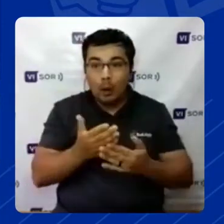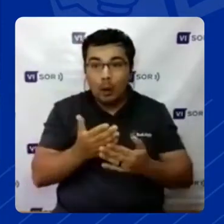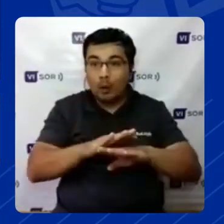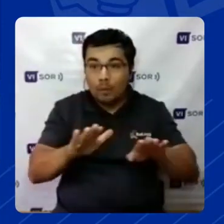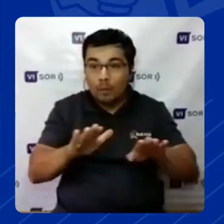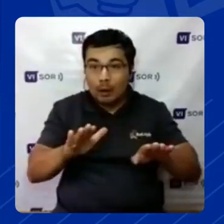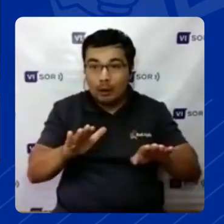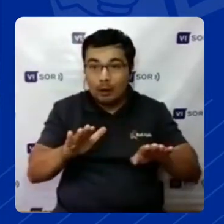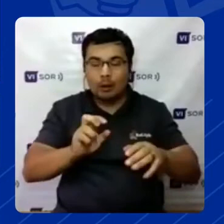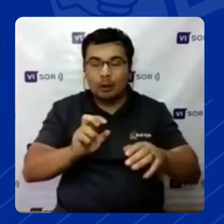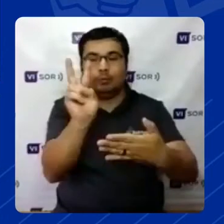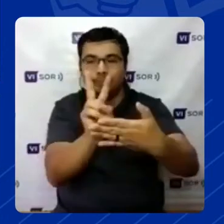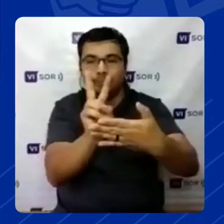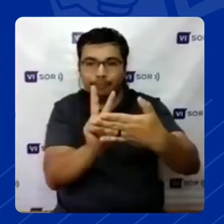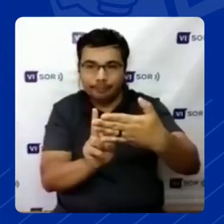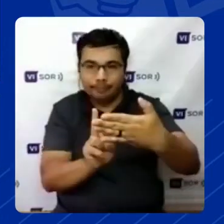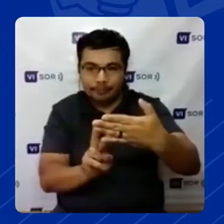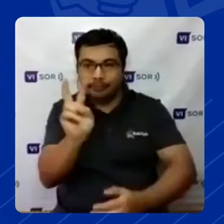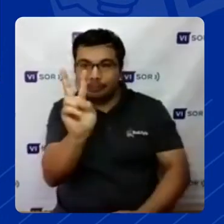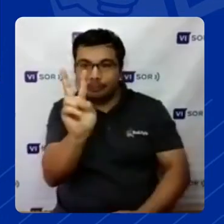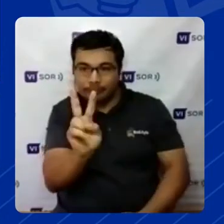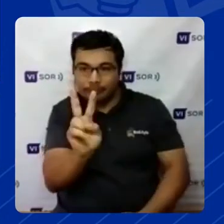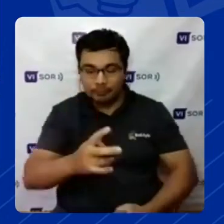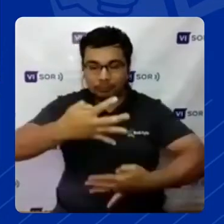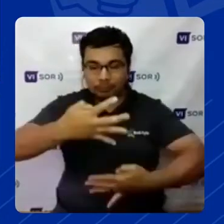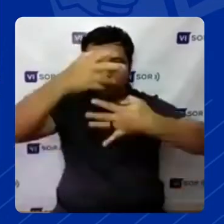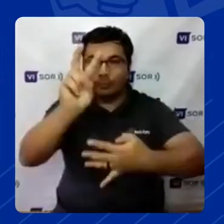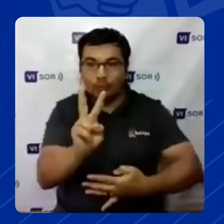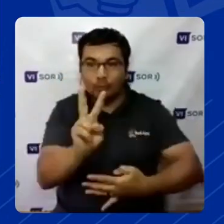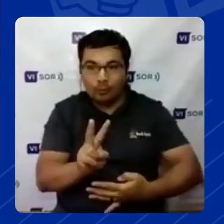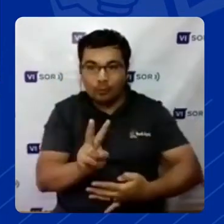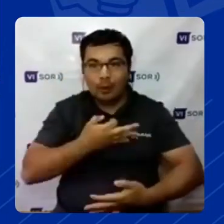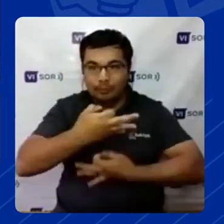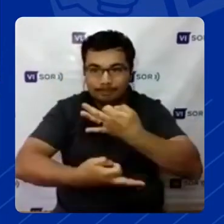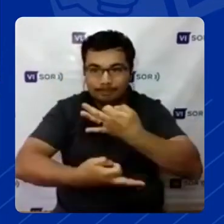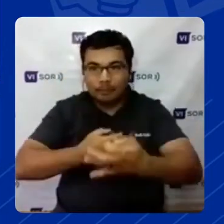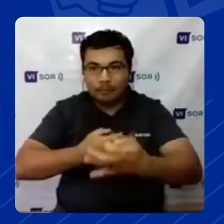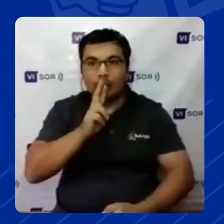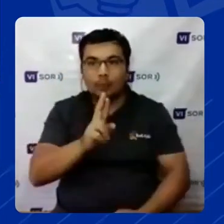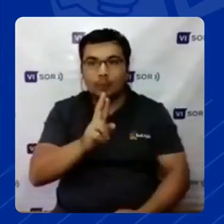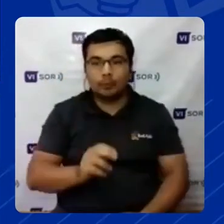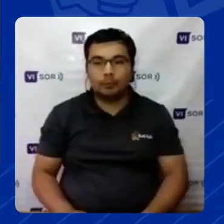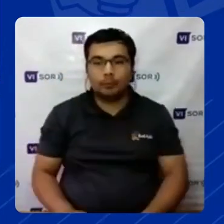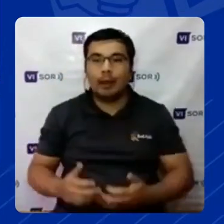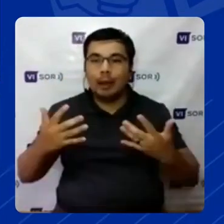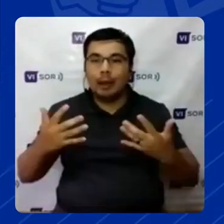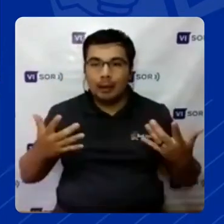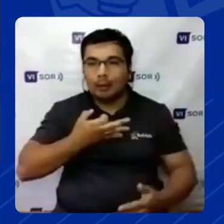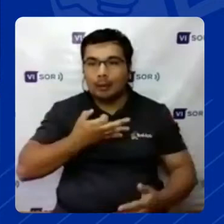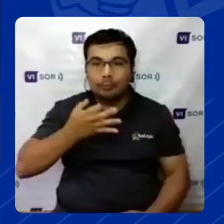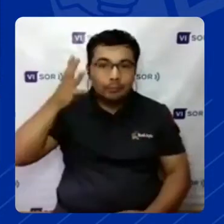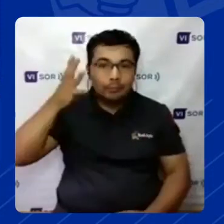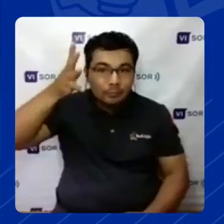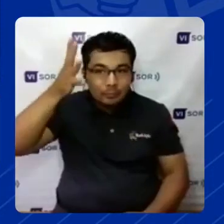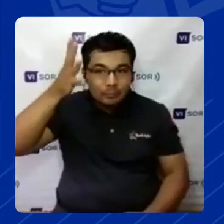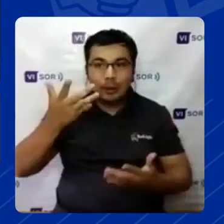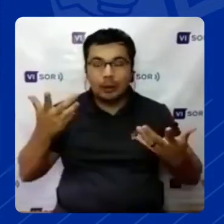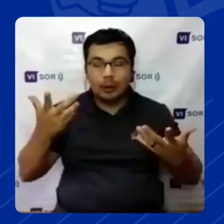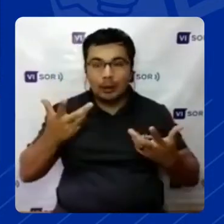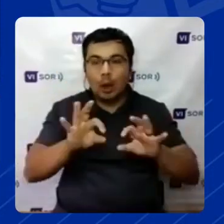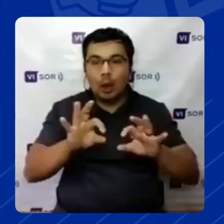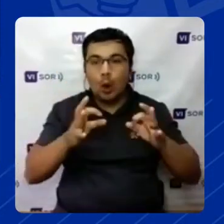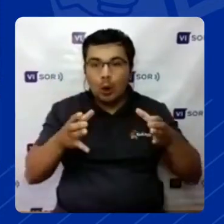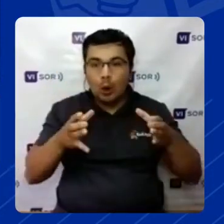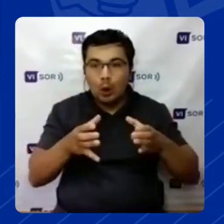podamos. Por último, contarles que este webinar está organizado por CDTUC, por CIAPAT de la